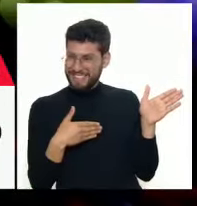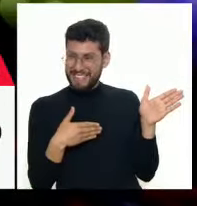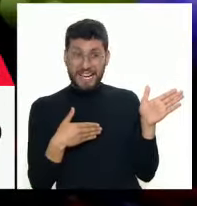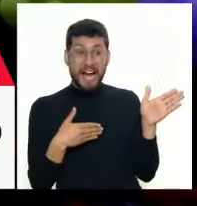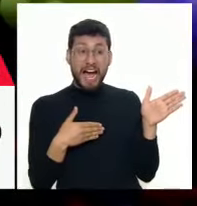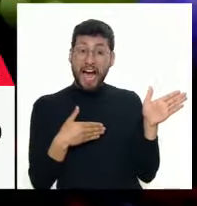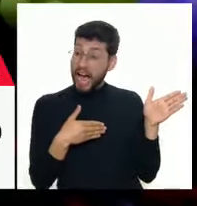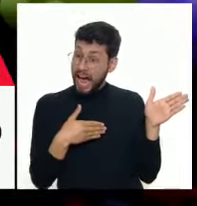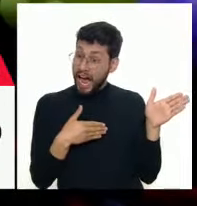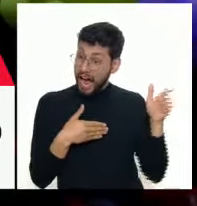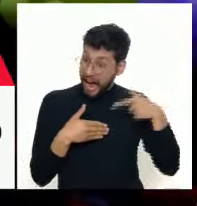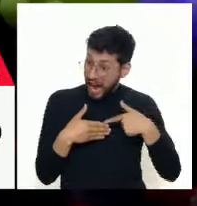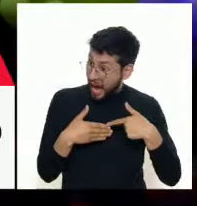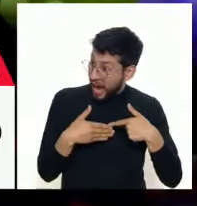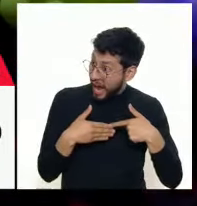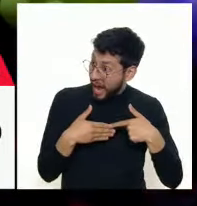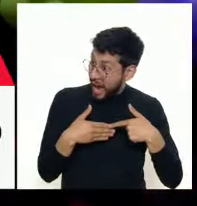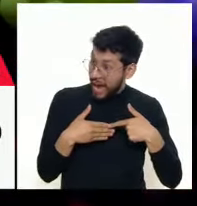Al otro lado.